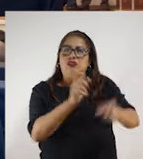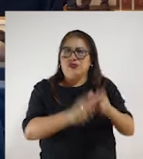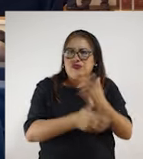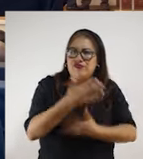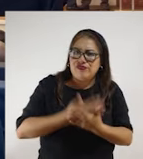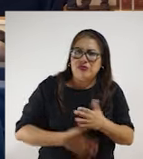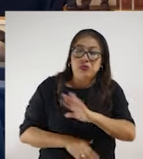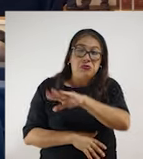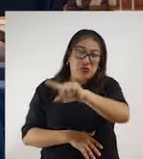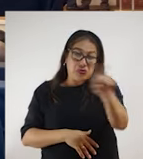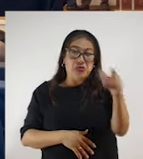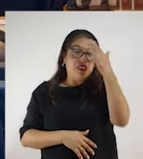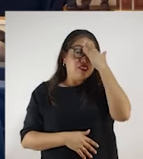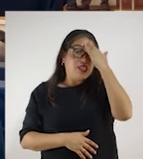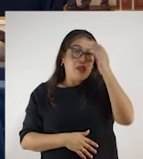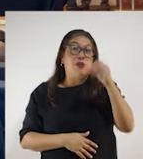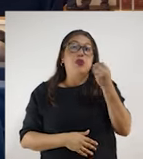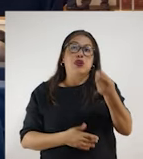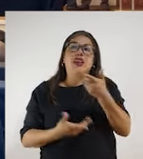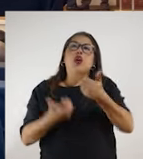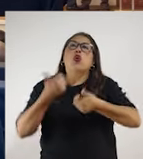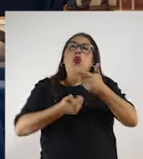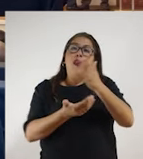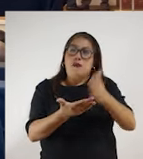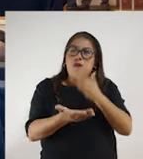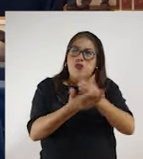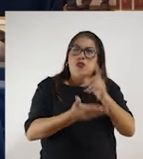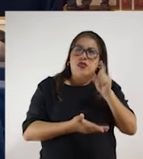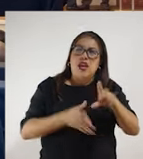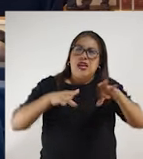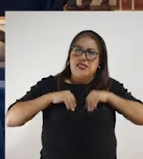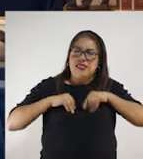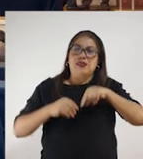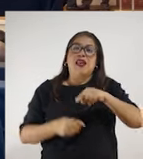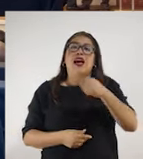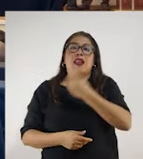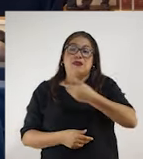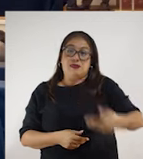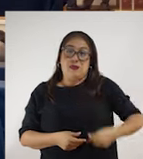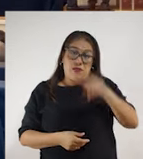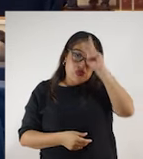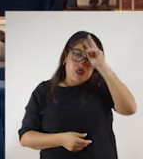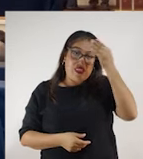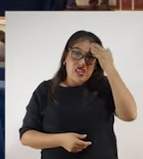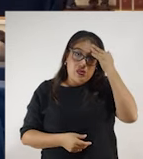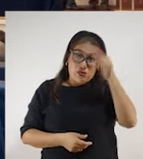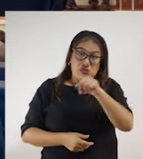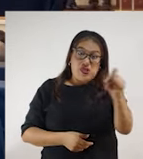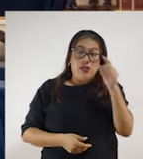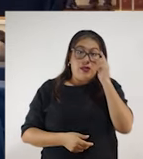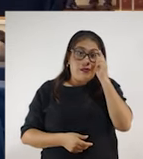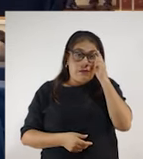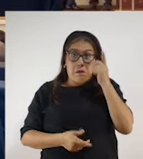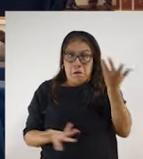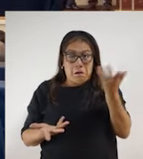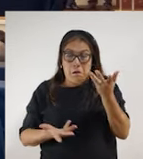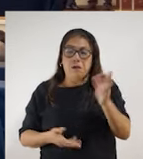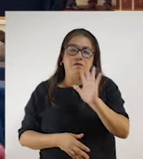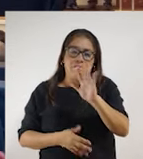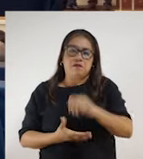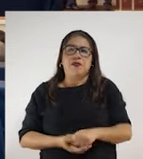discapacidad. ¿Saben ustedes cuál fue el problema público que tuvo que reconocer el Estado peruano? ¿No?